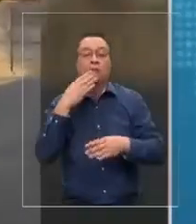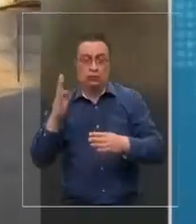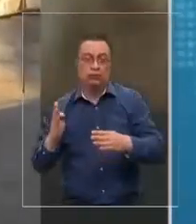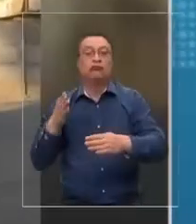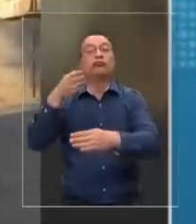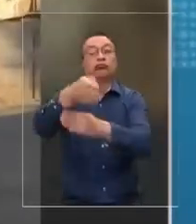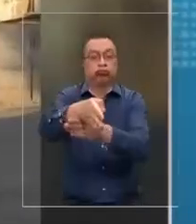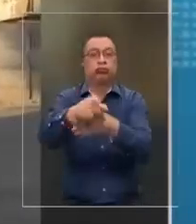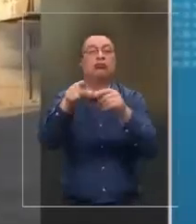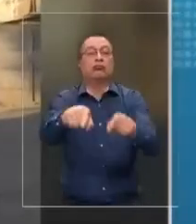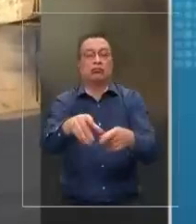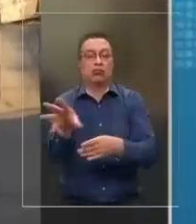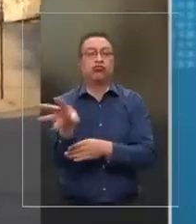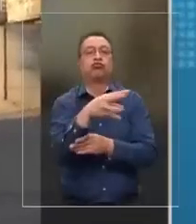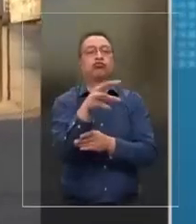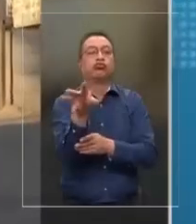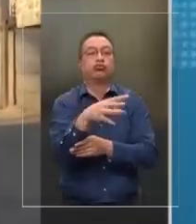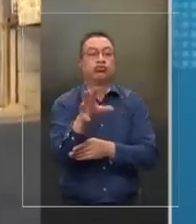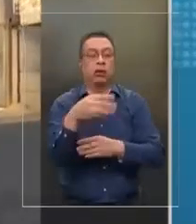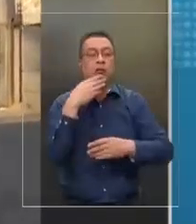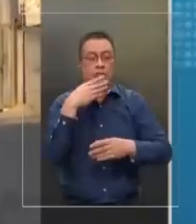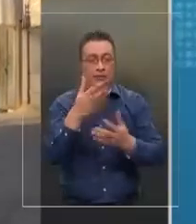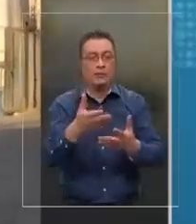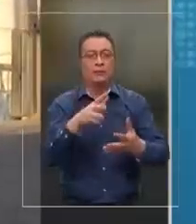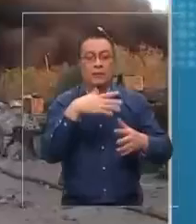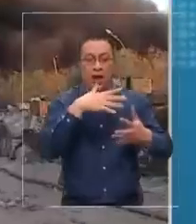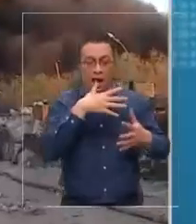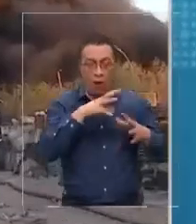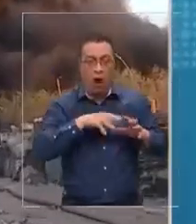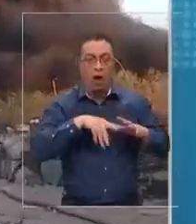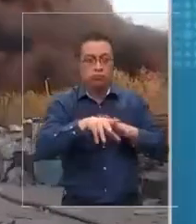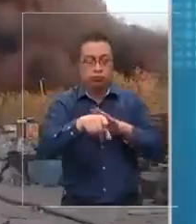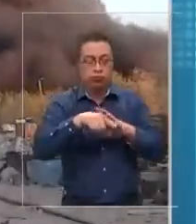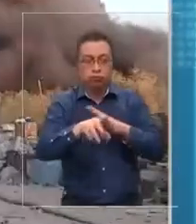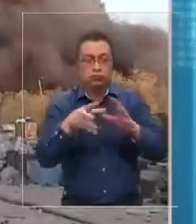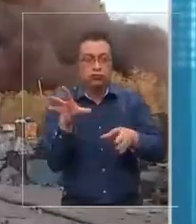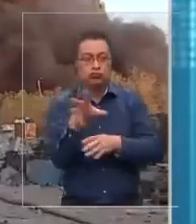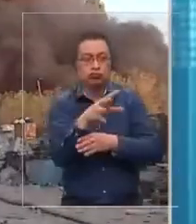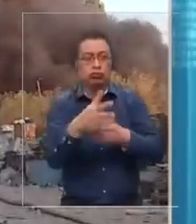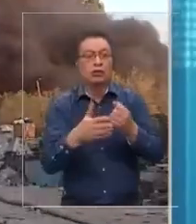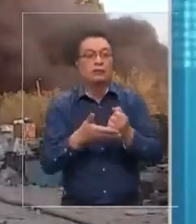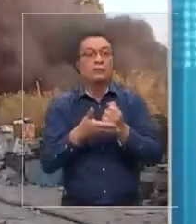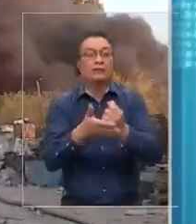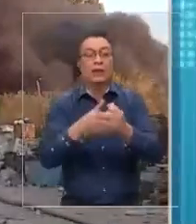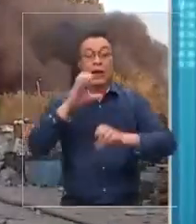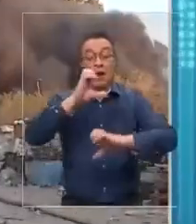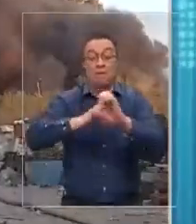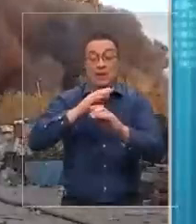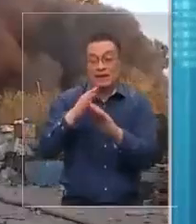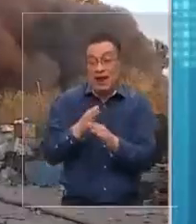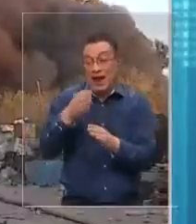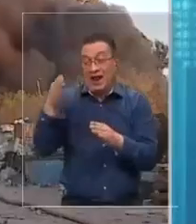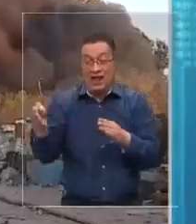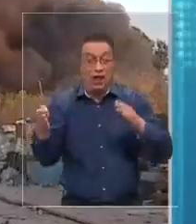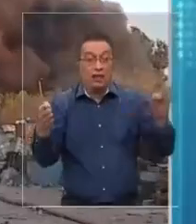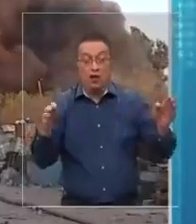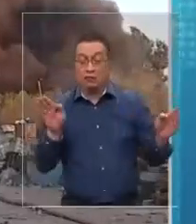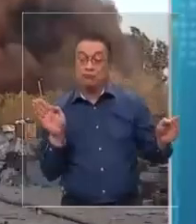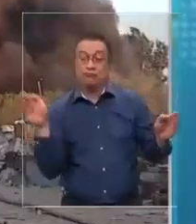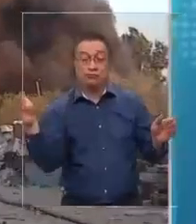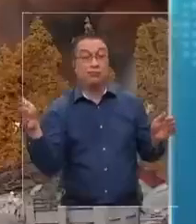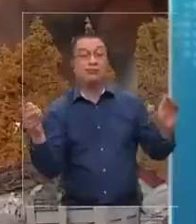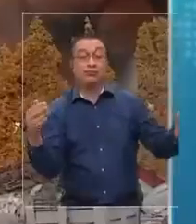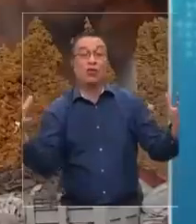también estas piscinas de agua que tuvieron que ingresar hasta el interior de empresas aledañas, debido a que, como es al